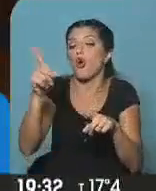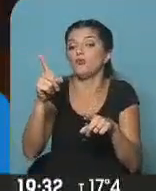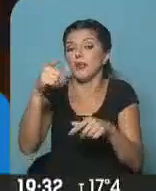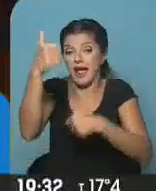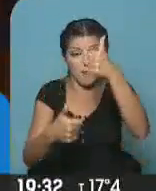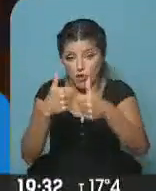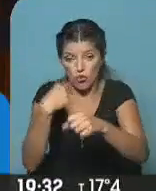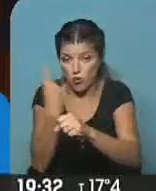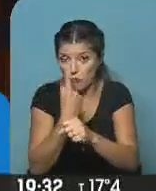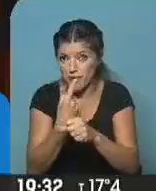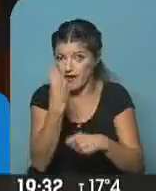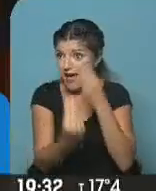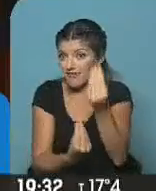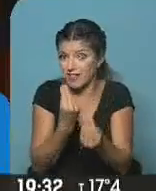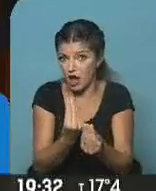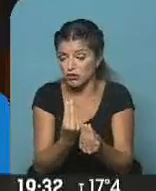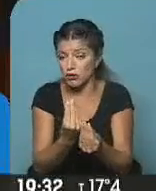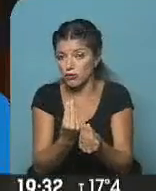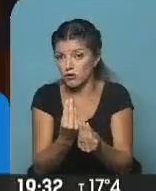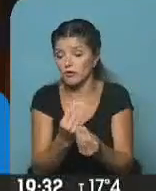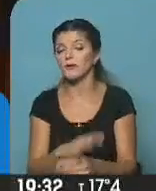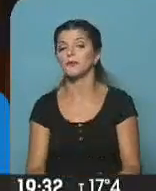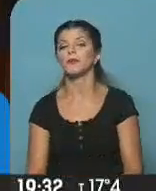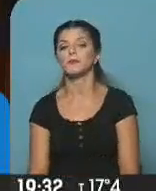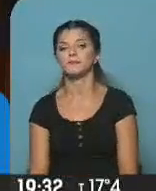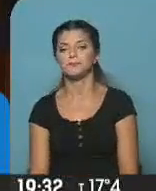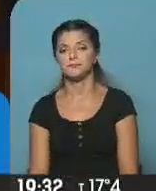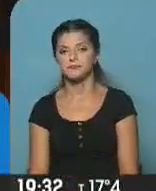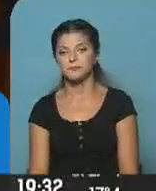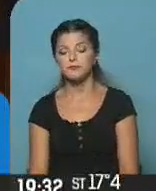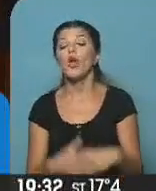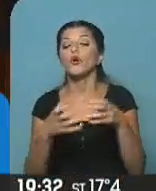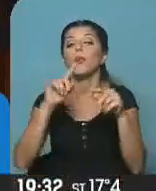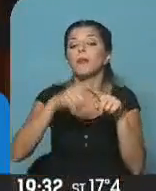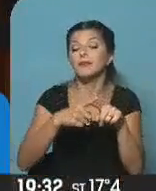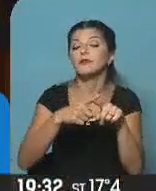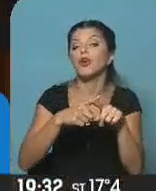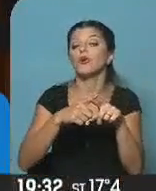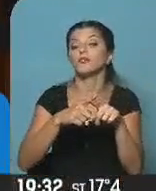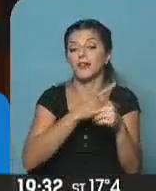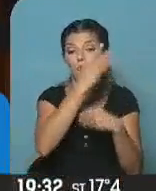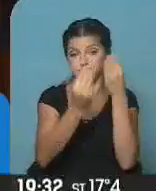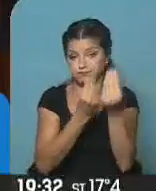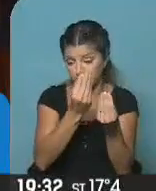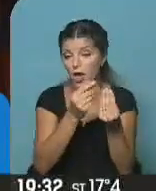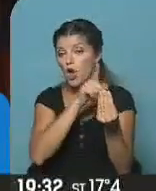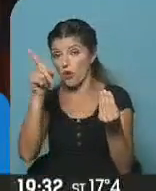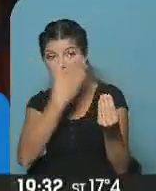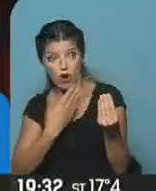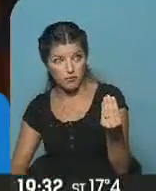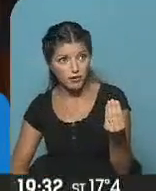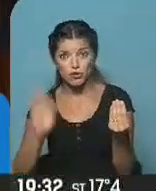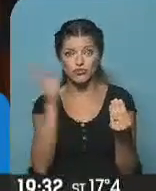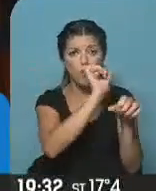genuinamente opositores están en sus casas o tres presos en arresto domiciliario o presos en